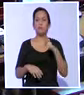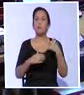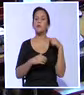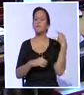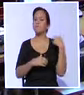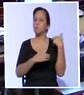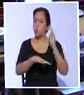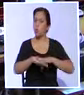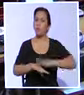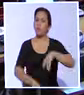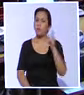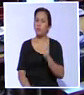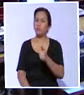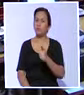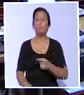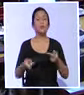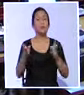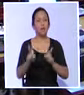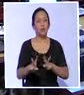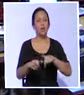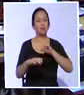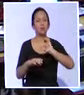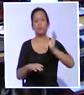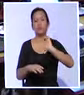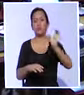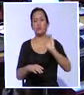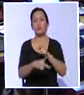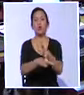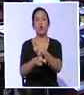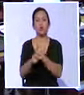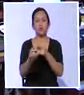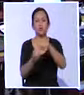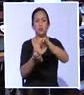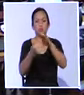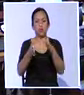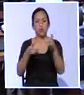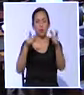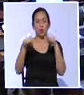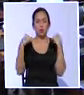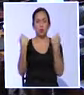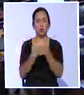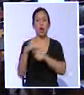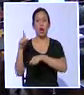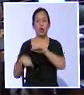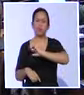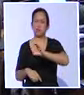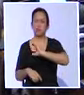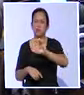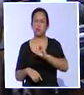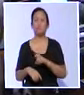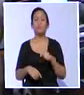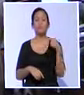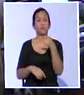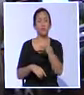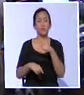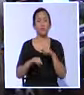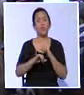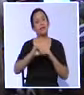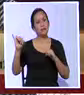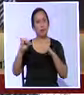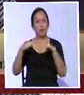pero también hubo espacio para criticar el rol del consejo de participación ciudadana y control social vilma andrade es asambleísta de la izquierda